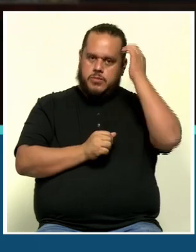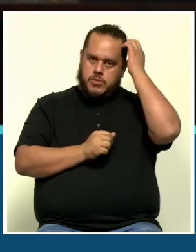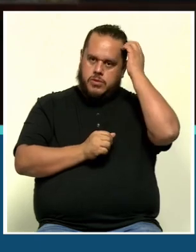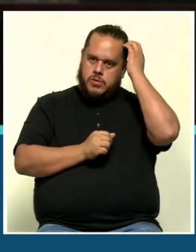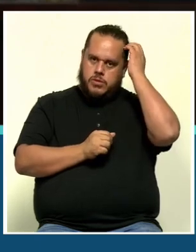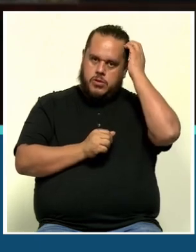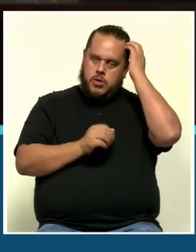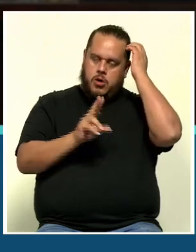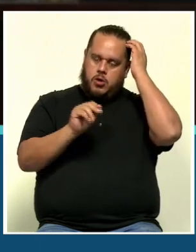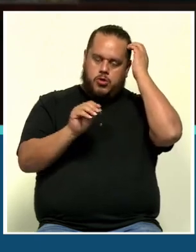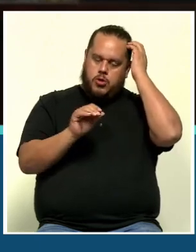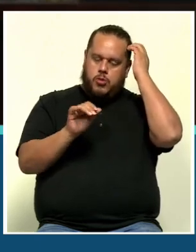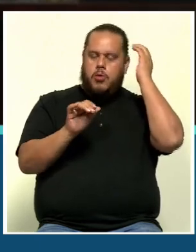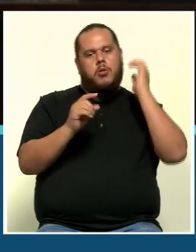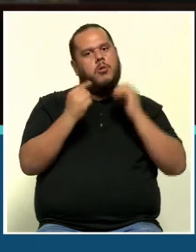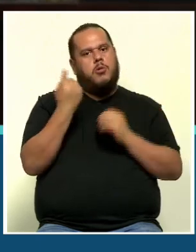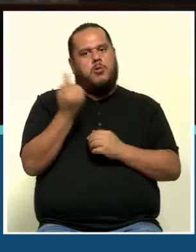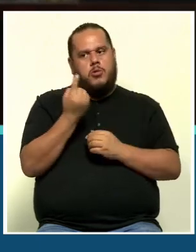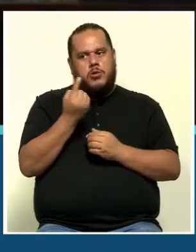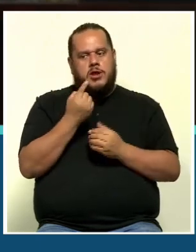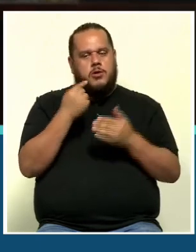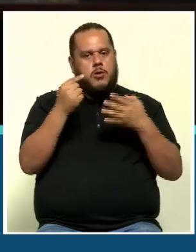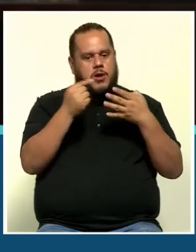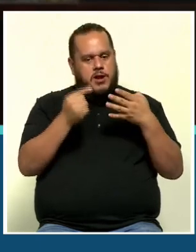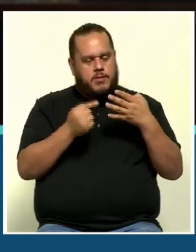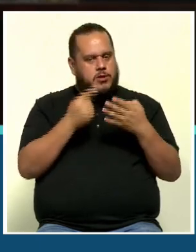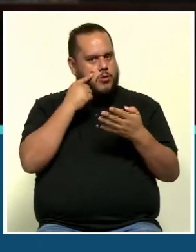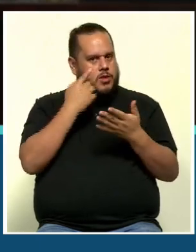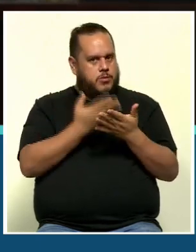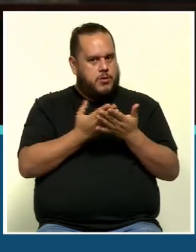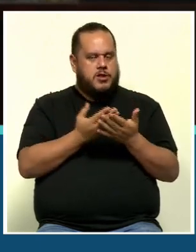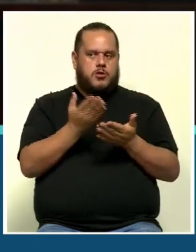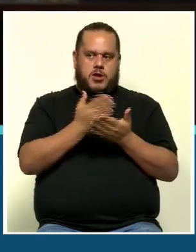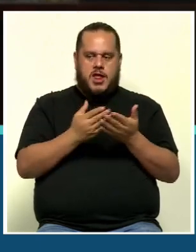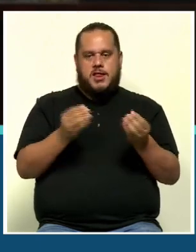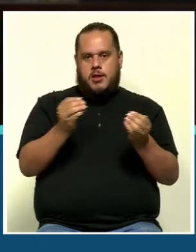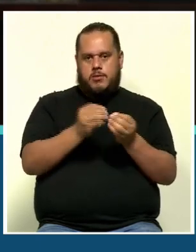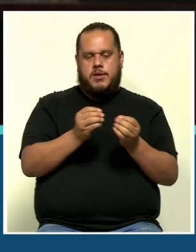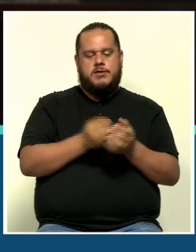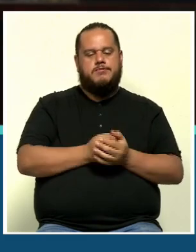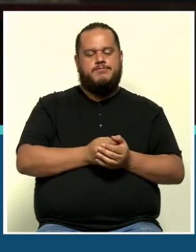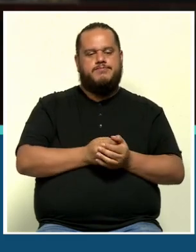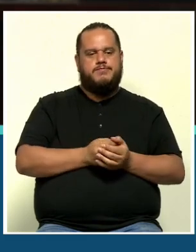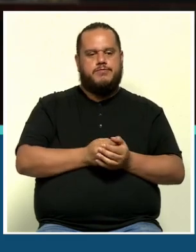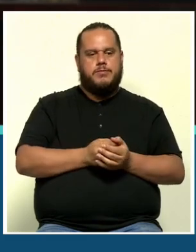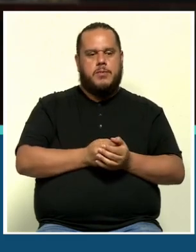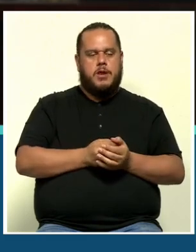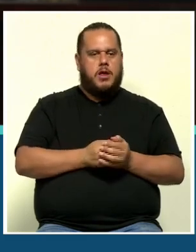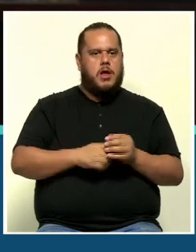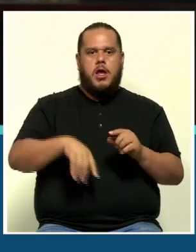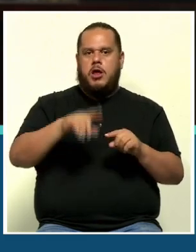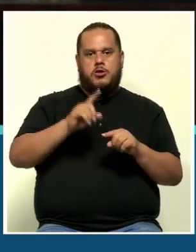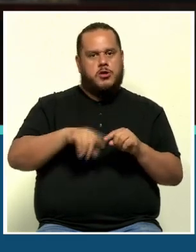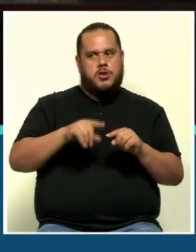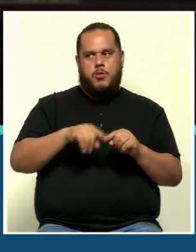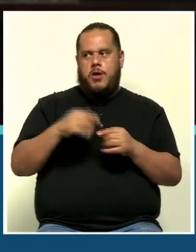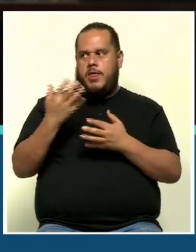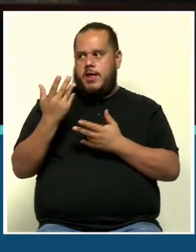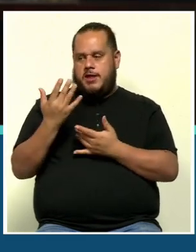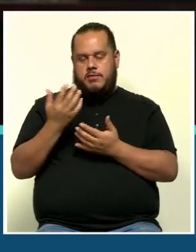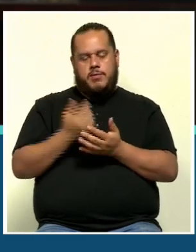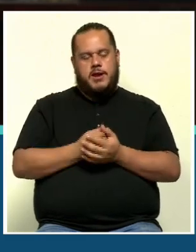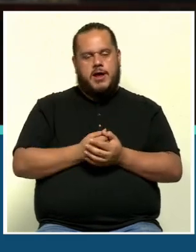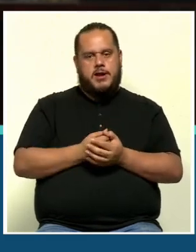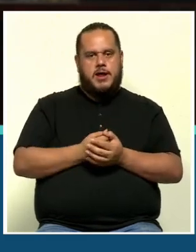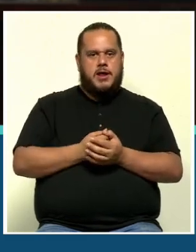único elemento de prueba para una investigación, sino que es un insumo más. No se puede pretender